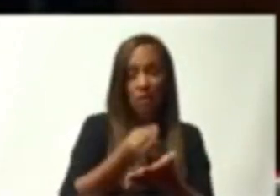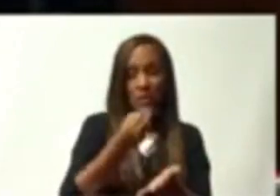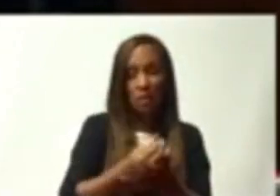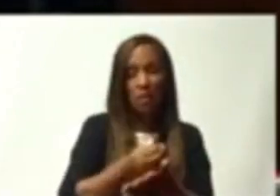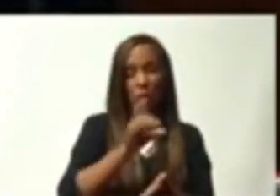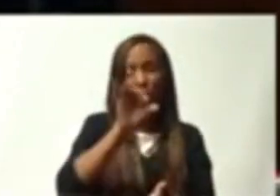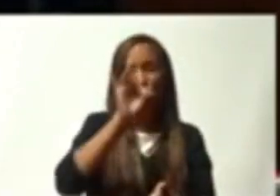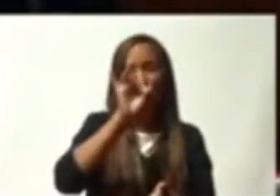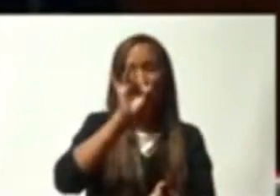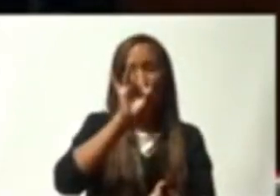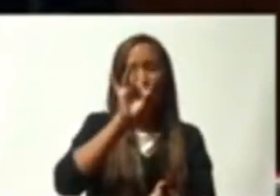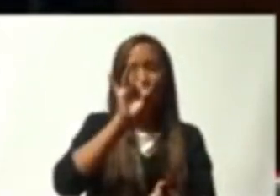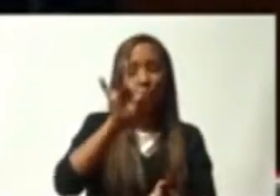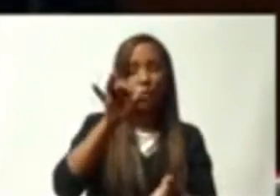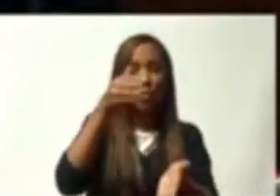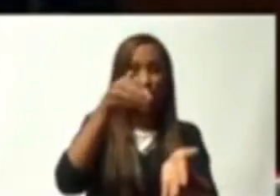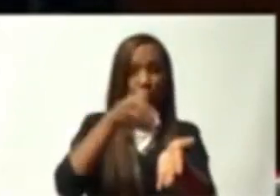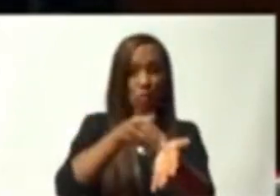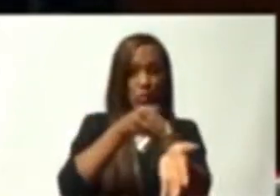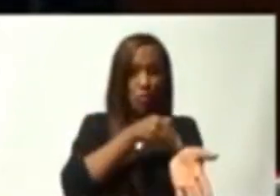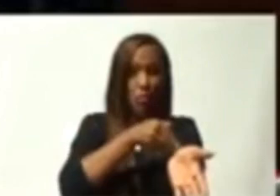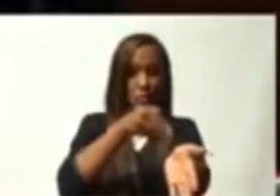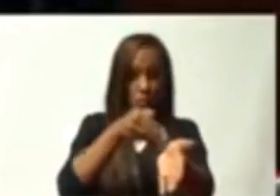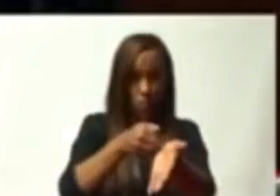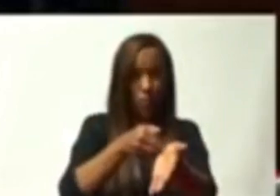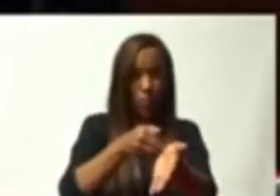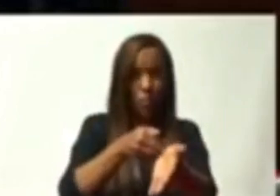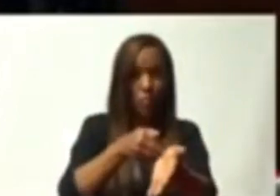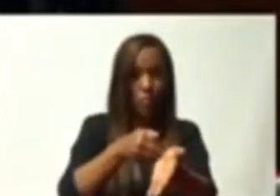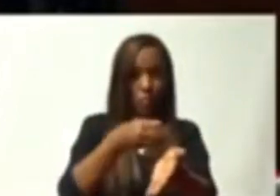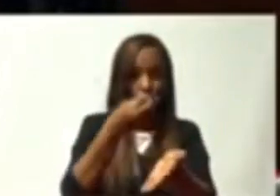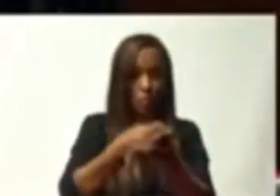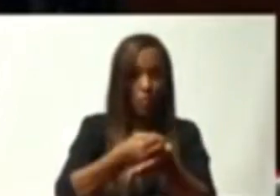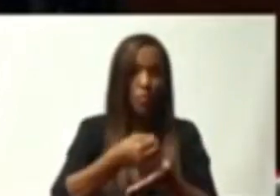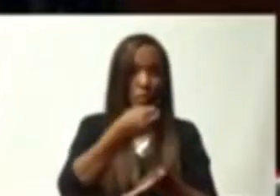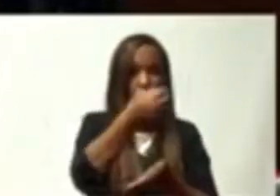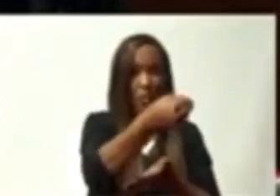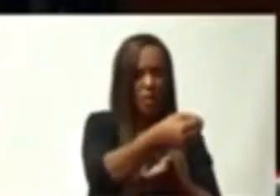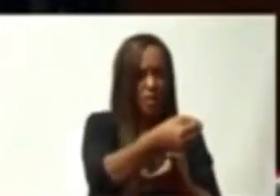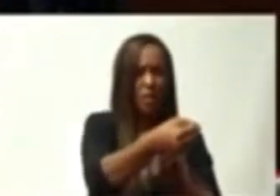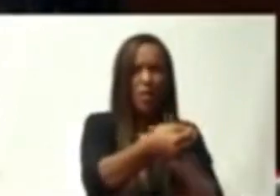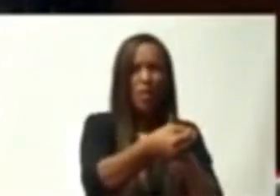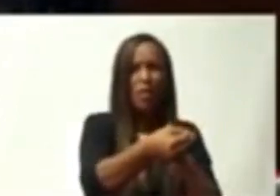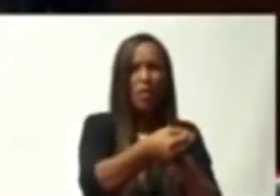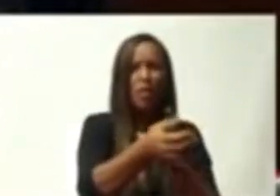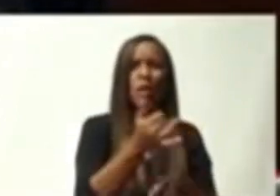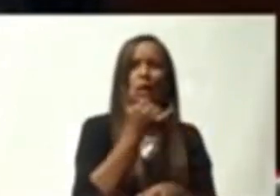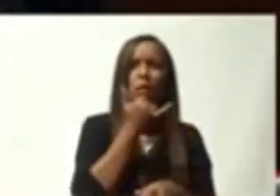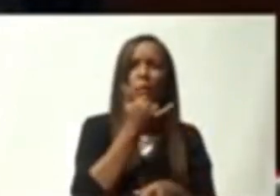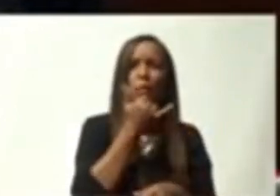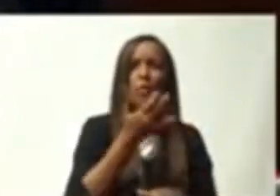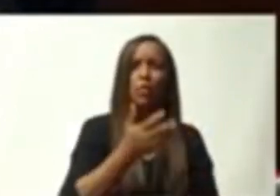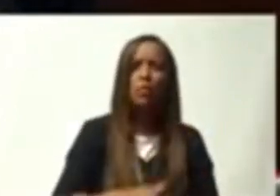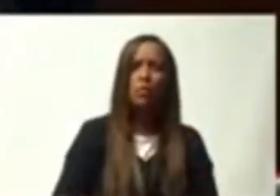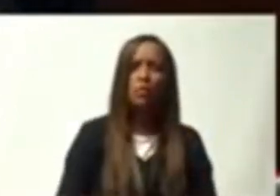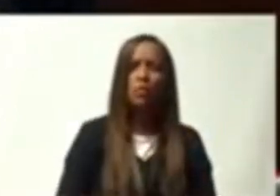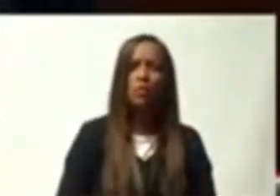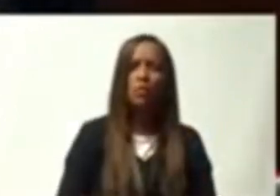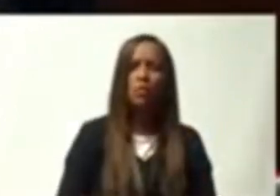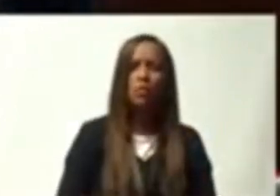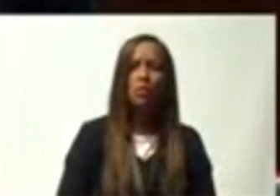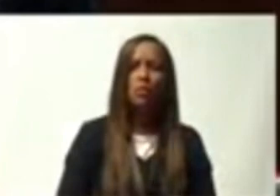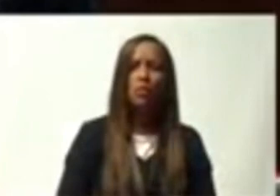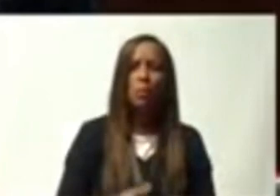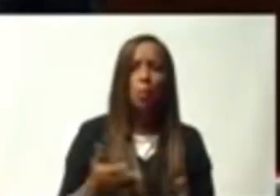pesos, los legisladores, que muchos de ellos están aquí, pudieran decir al país por qué no se